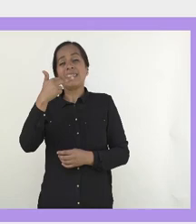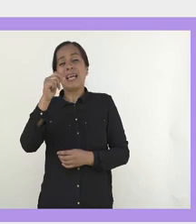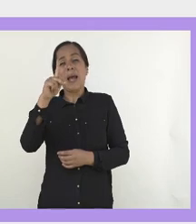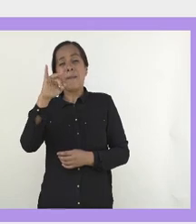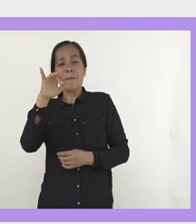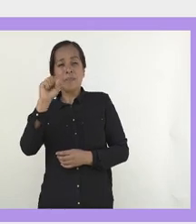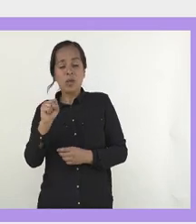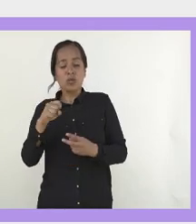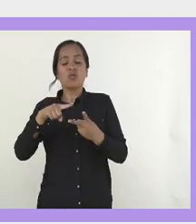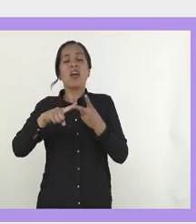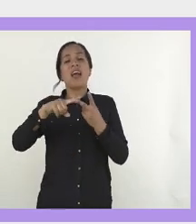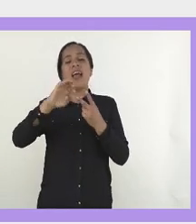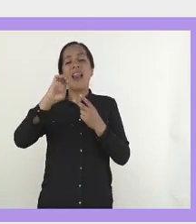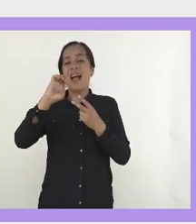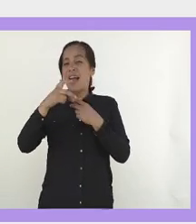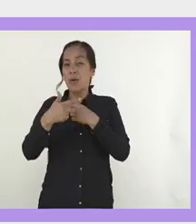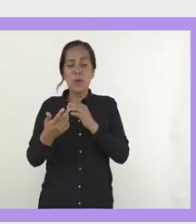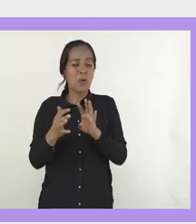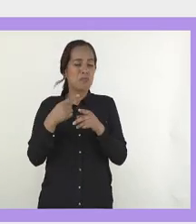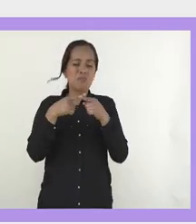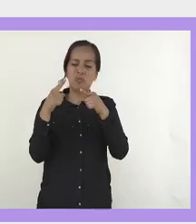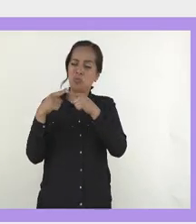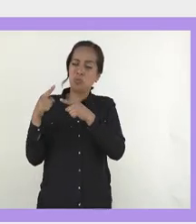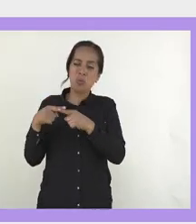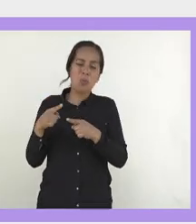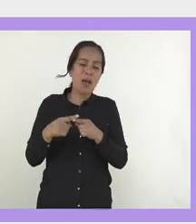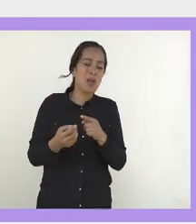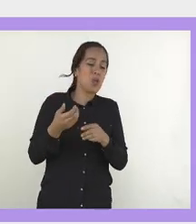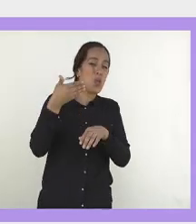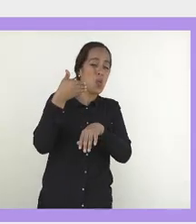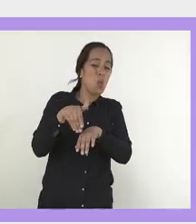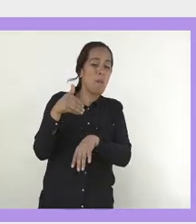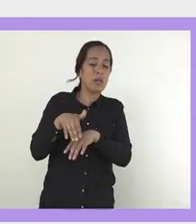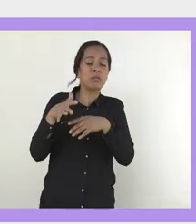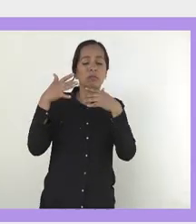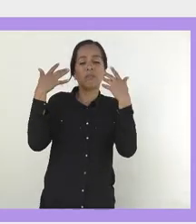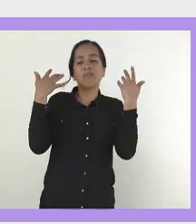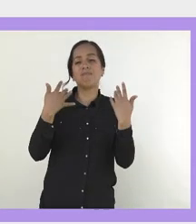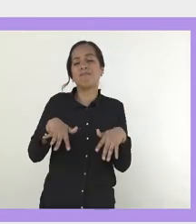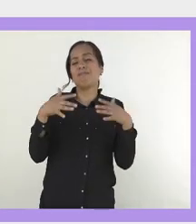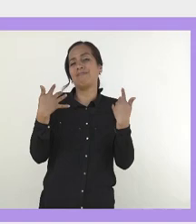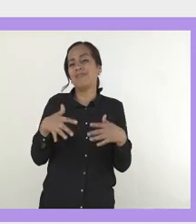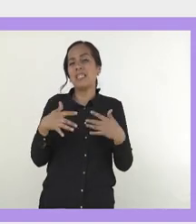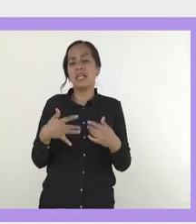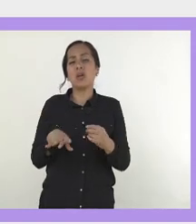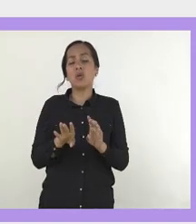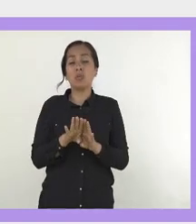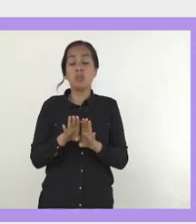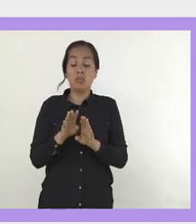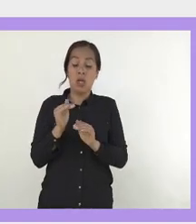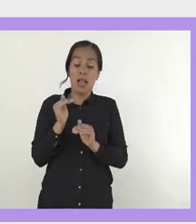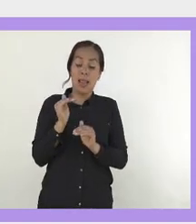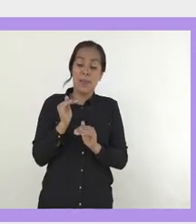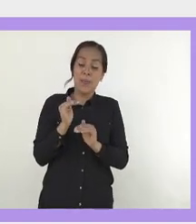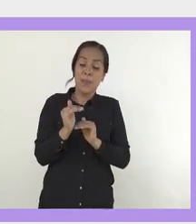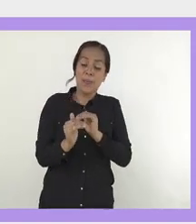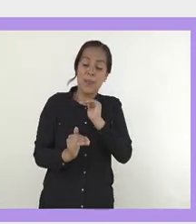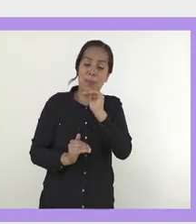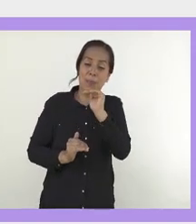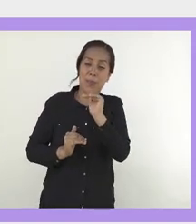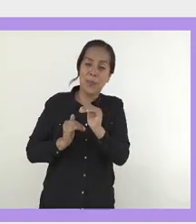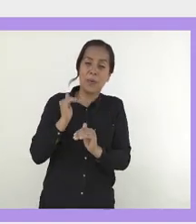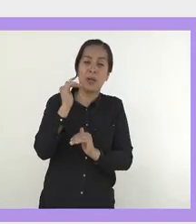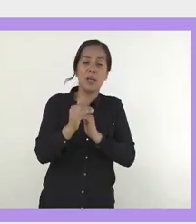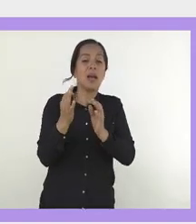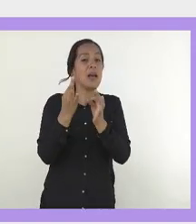con los récords en la Euro y lo veremos seguramente en este en este mundial es un es un avance sostenido importante y me parece